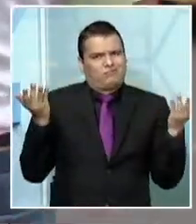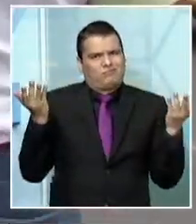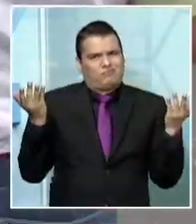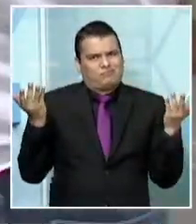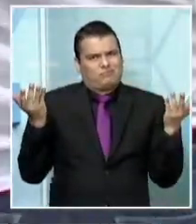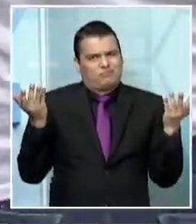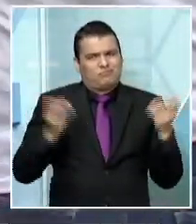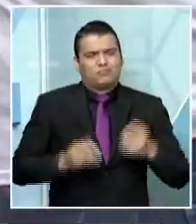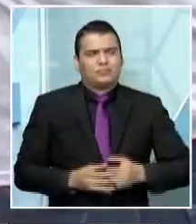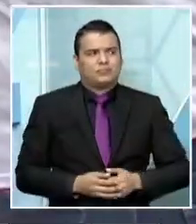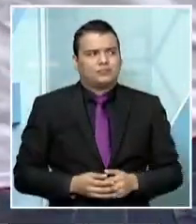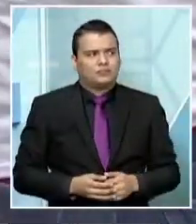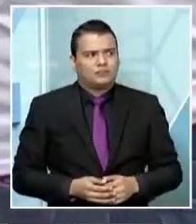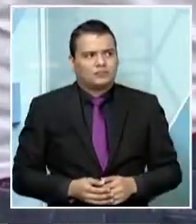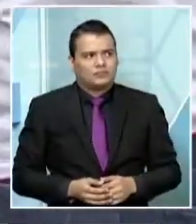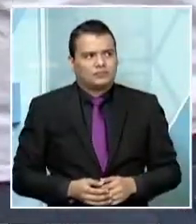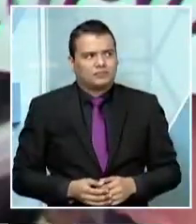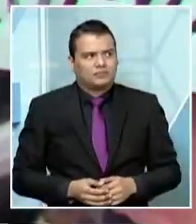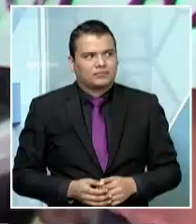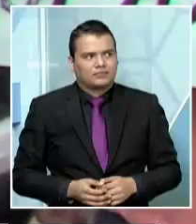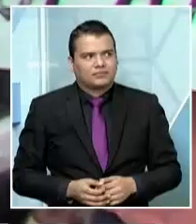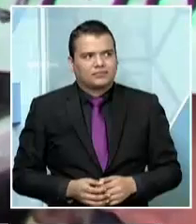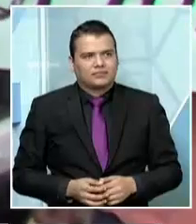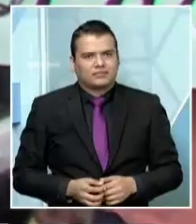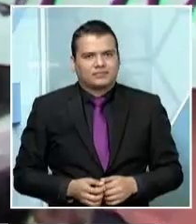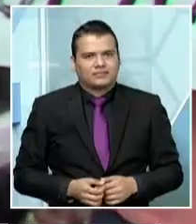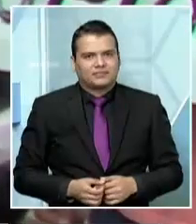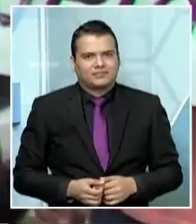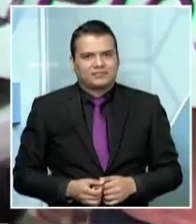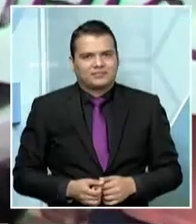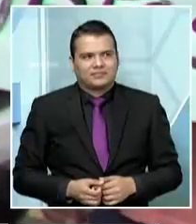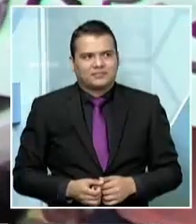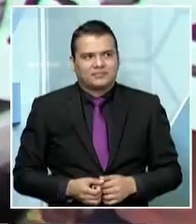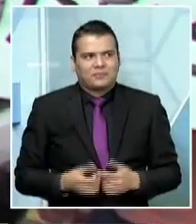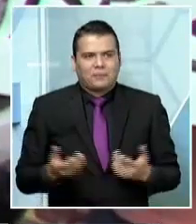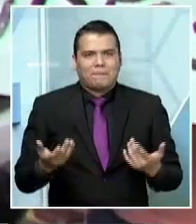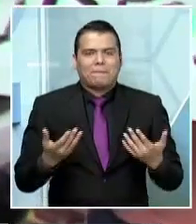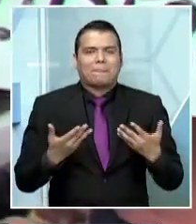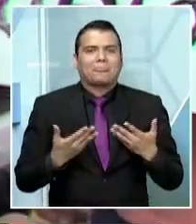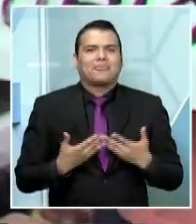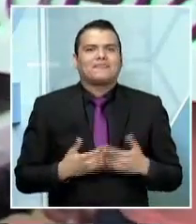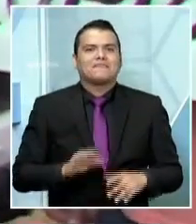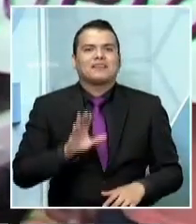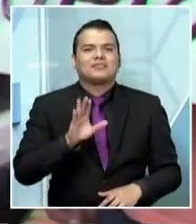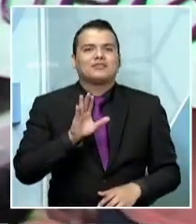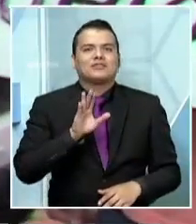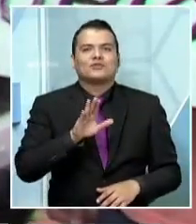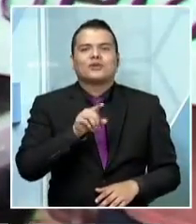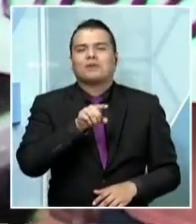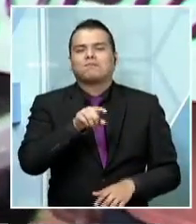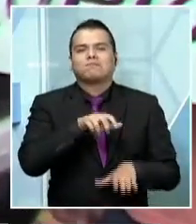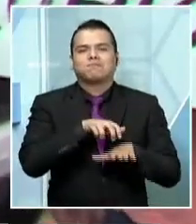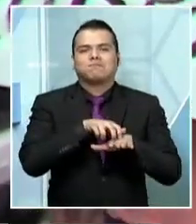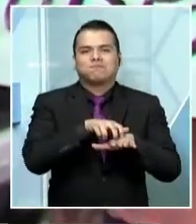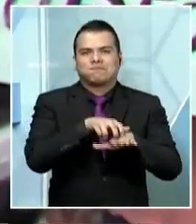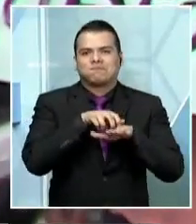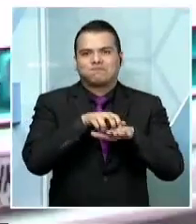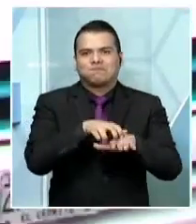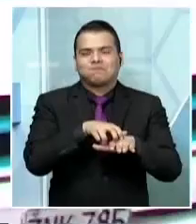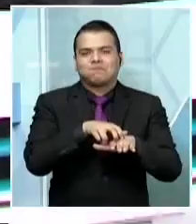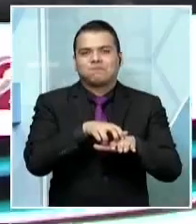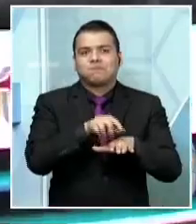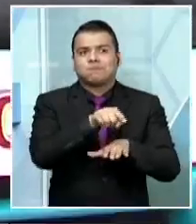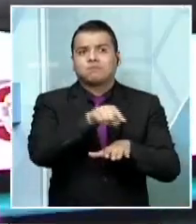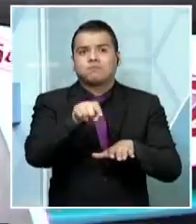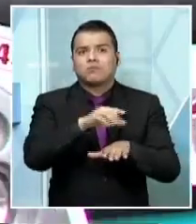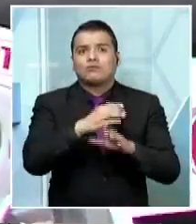en diferentes zonas de la ciudad. No tienen en cuenta al Ministerio de Transporte, que día a día están saliendo resoluciones nuevas, que